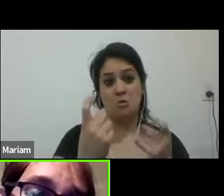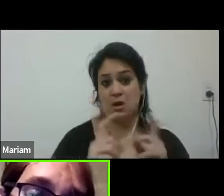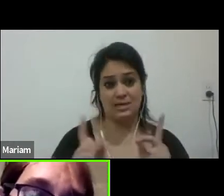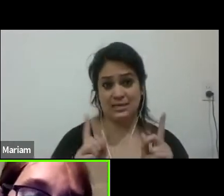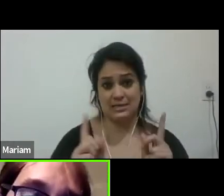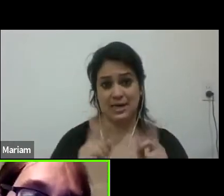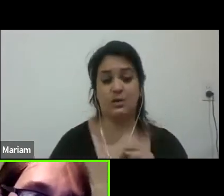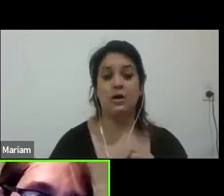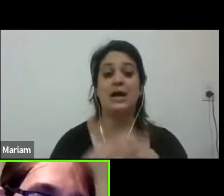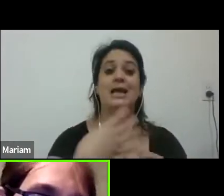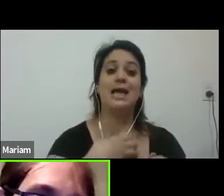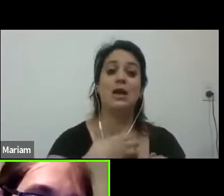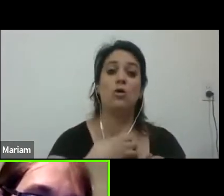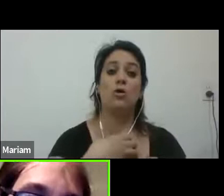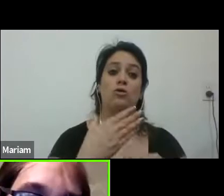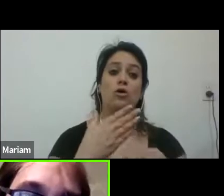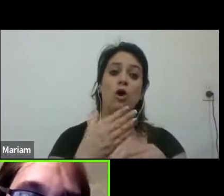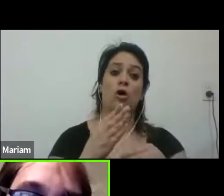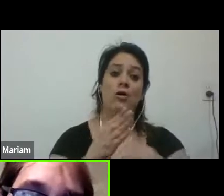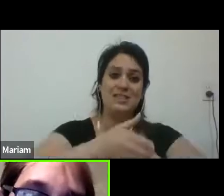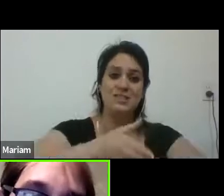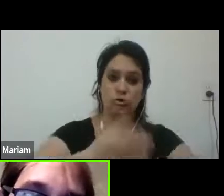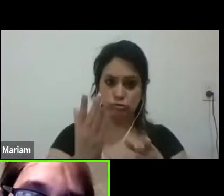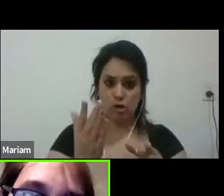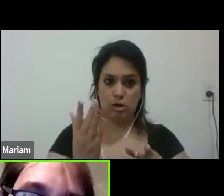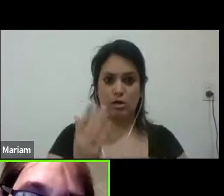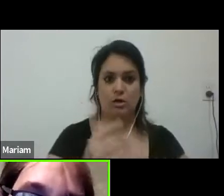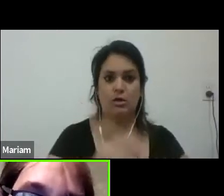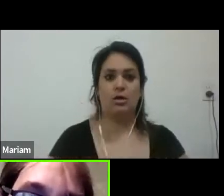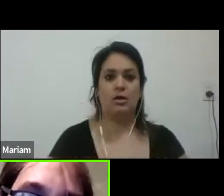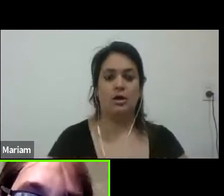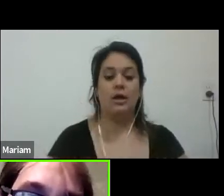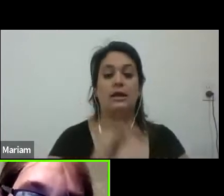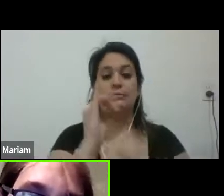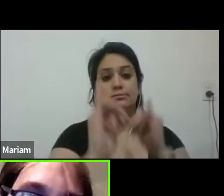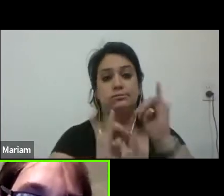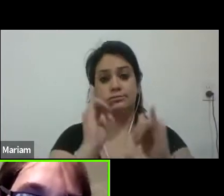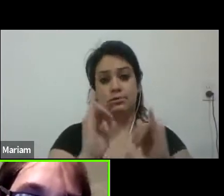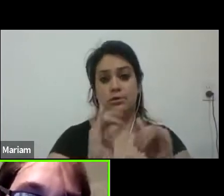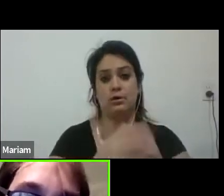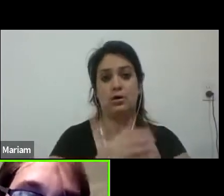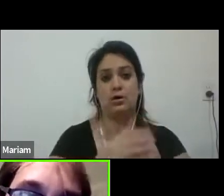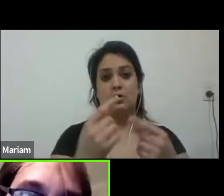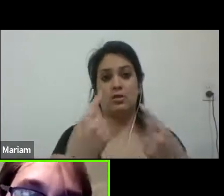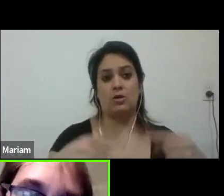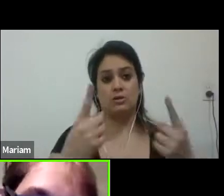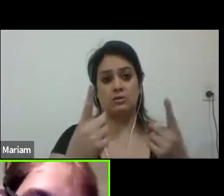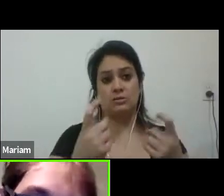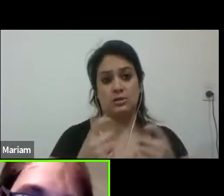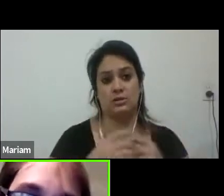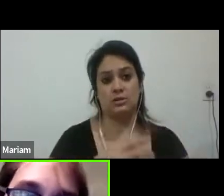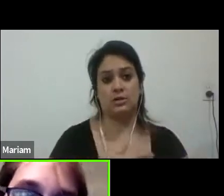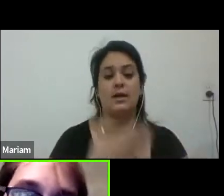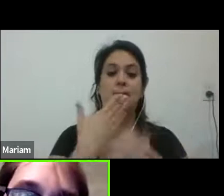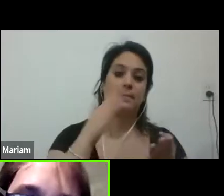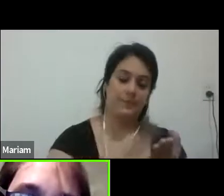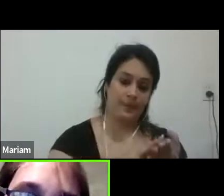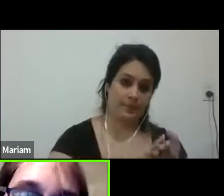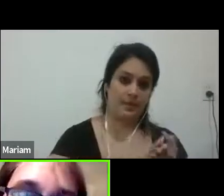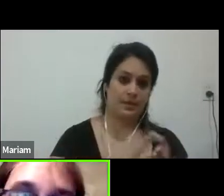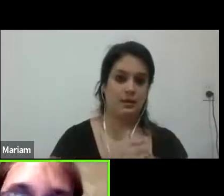lo que hacemos un curso introductorio en donde ponemos los ponemos al tanto de los requisitos en cuanto a papeles